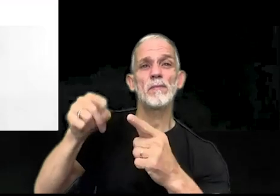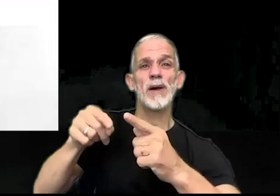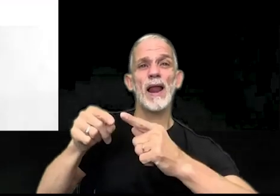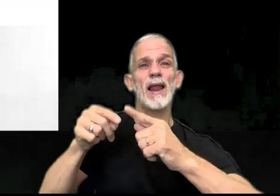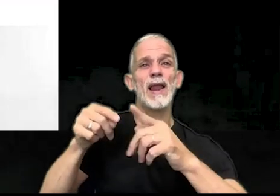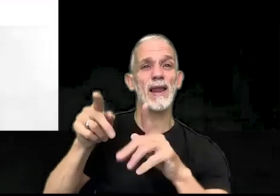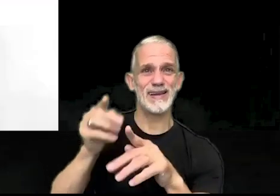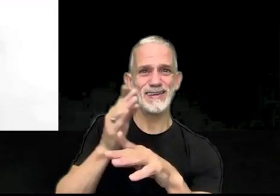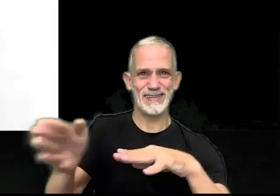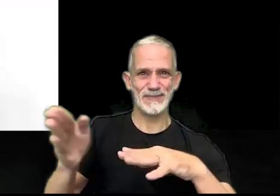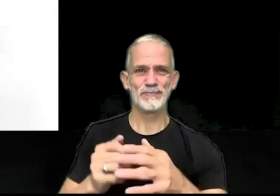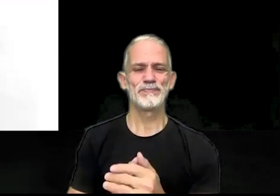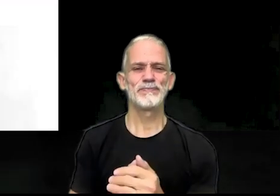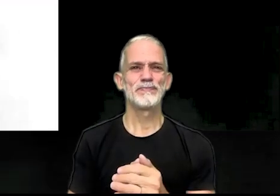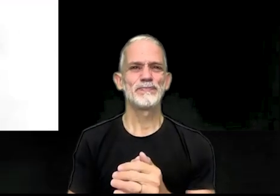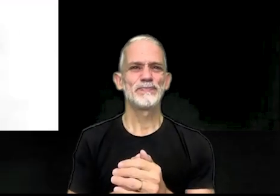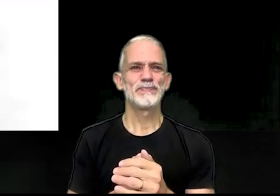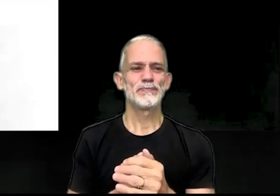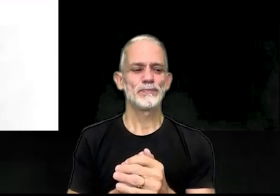2024.